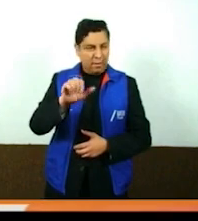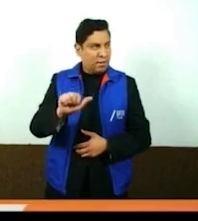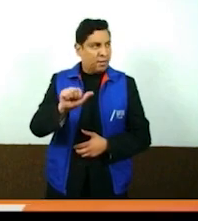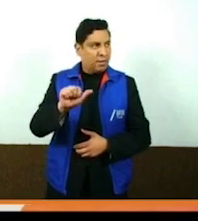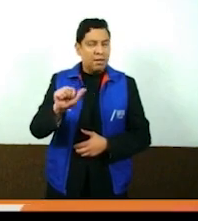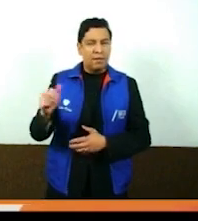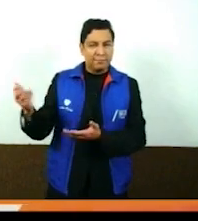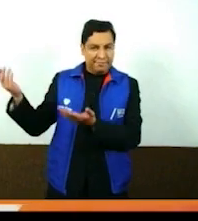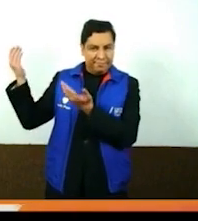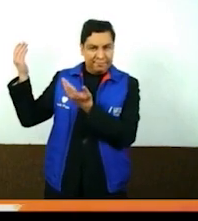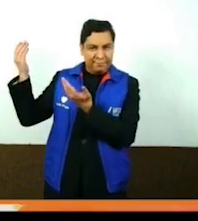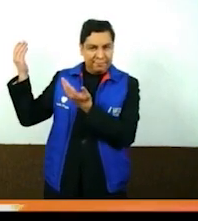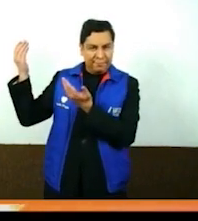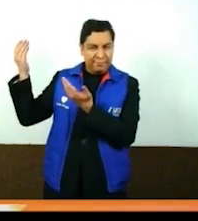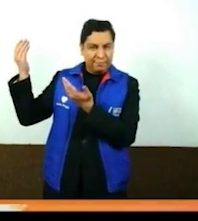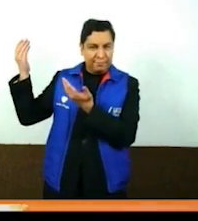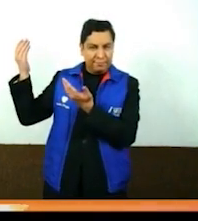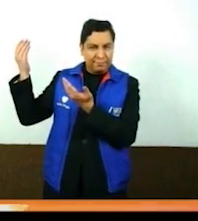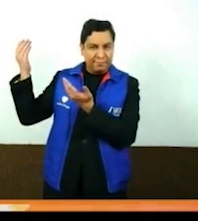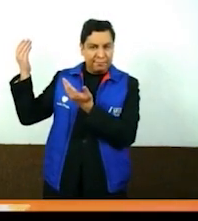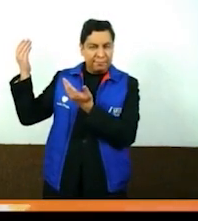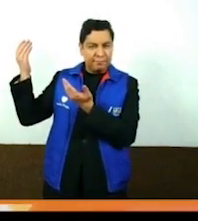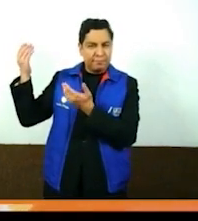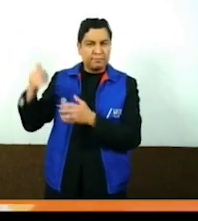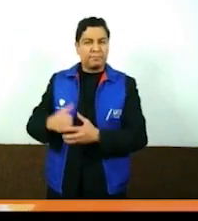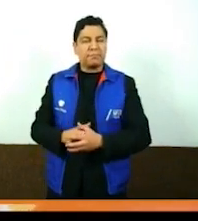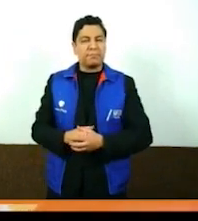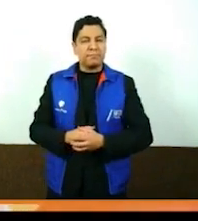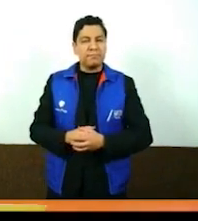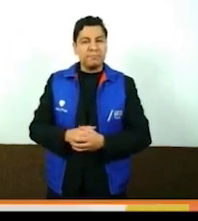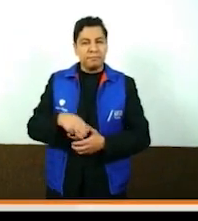María Guadalupe Jiménez Topete.